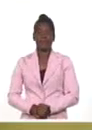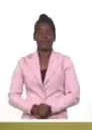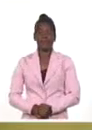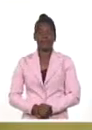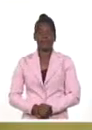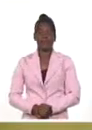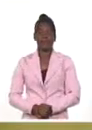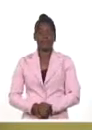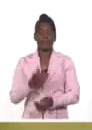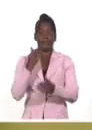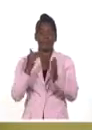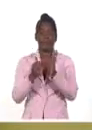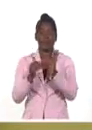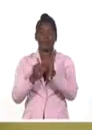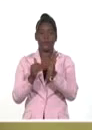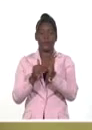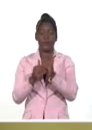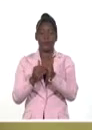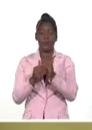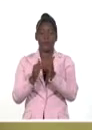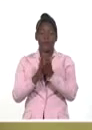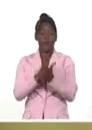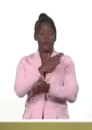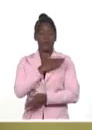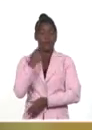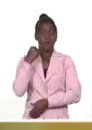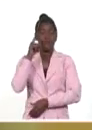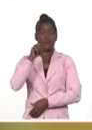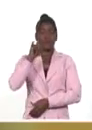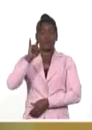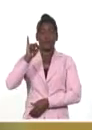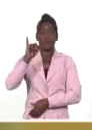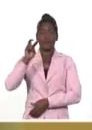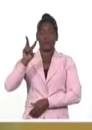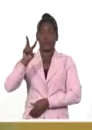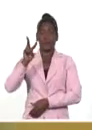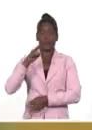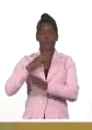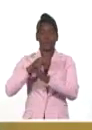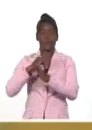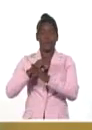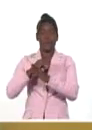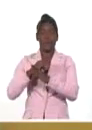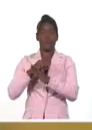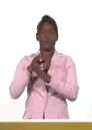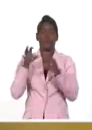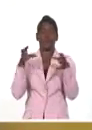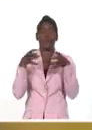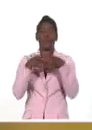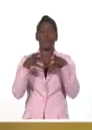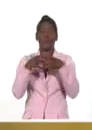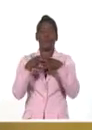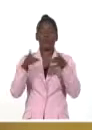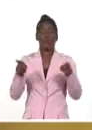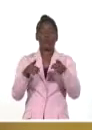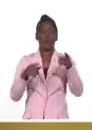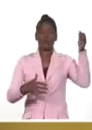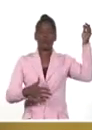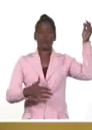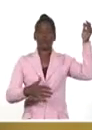Buenas tardes. En marzo de 1962 se fundó en Santiago de Cuba la Orquesta Sinfónica de Oriente con la urgente misión